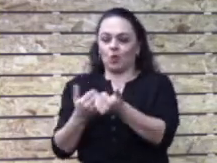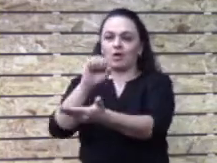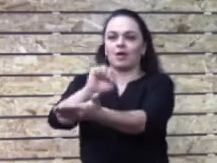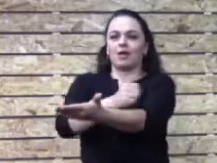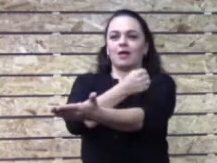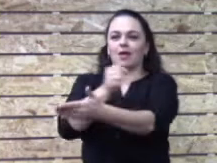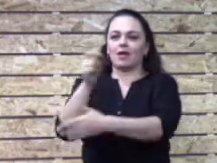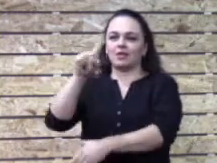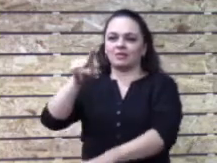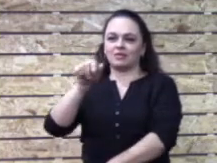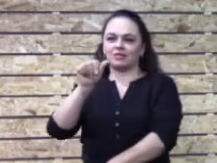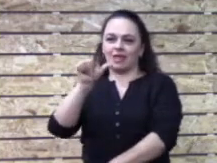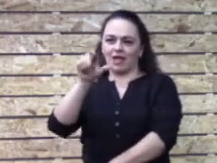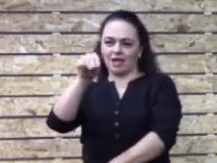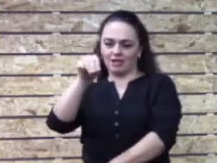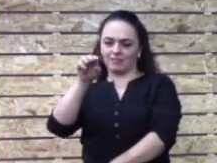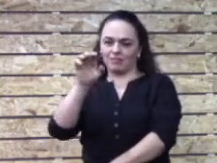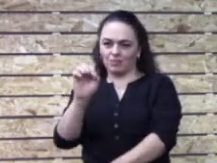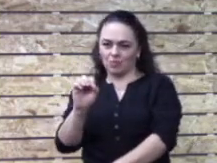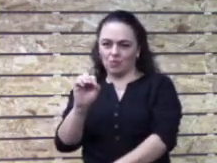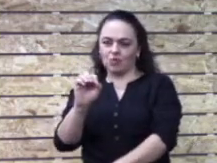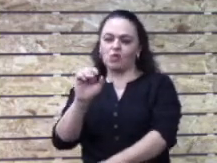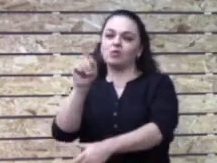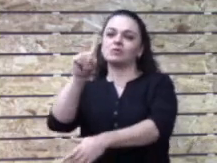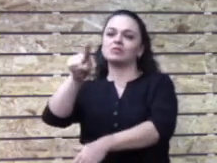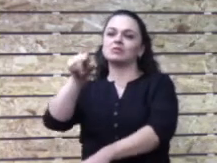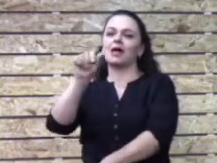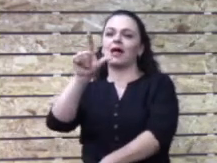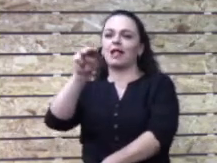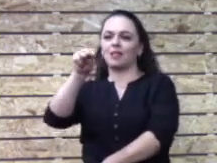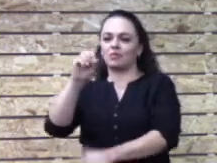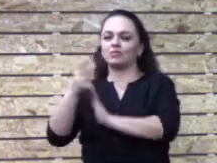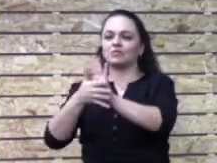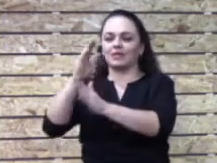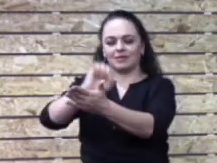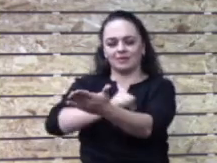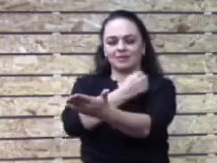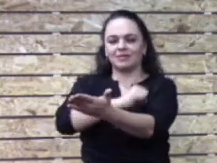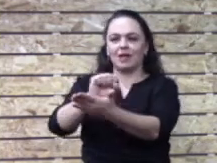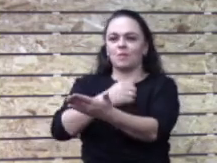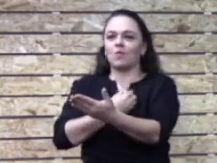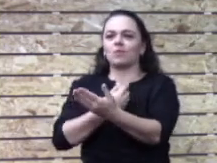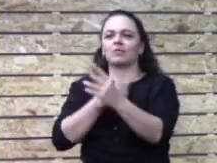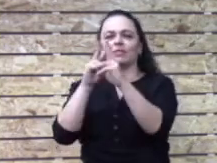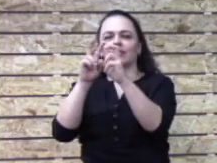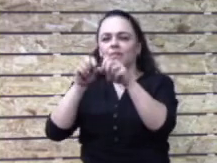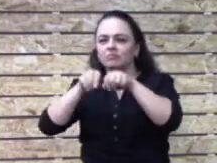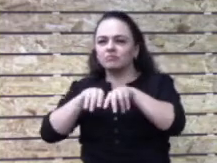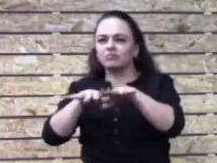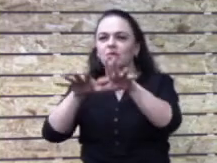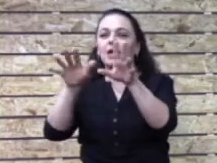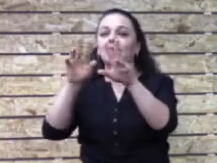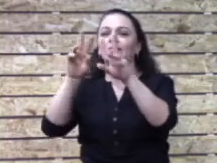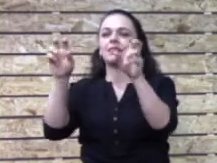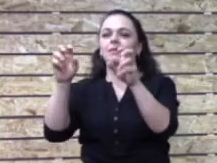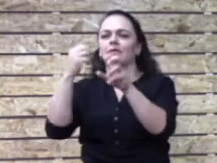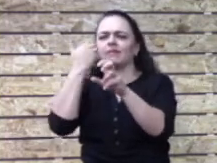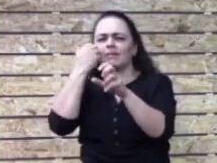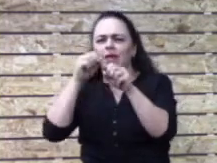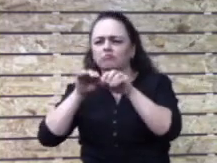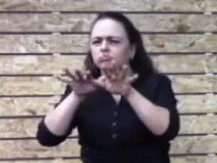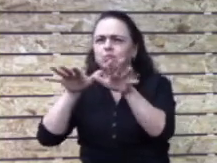la pandemia. Así he titulado esta reflexión, y quiero invitarte a que leamos juntos el Salmo